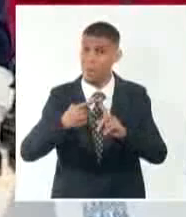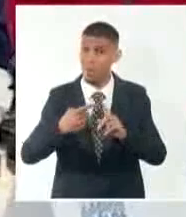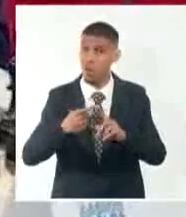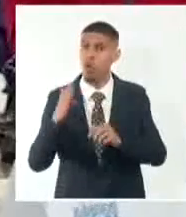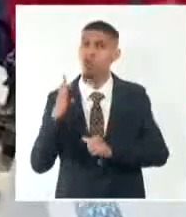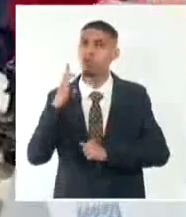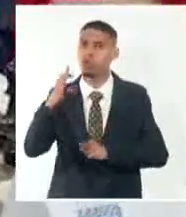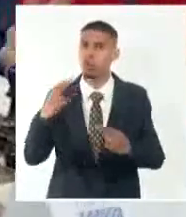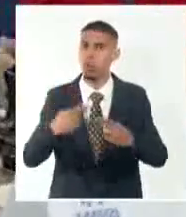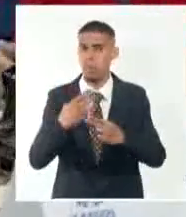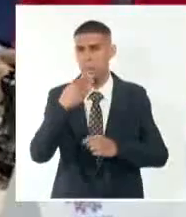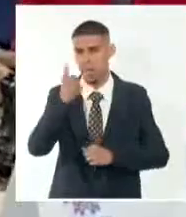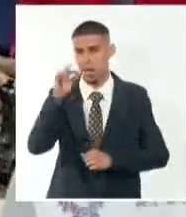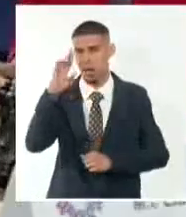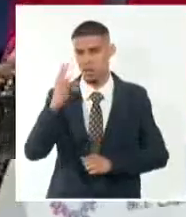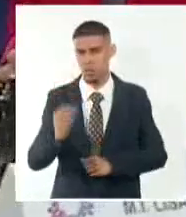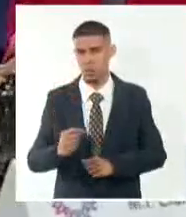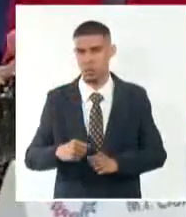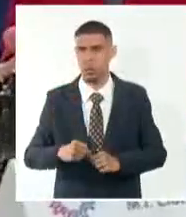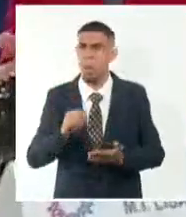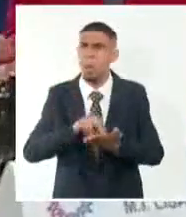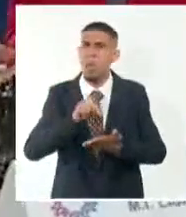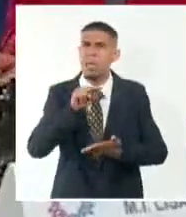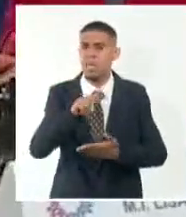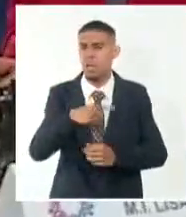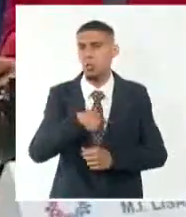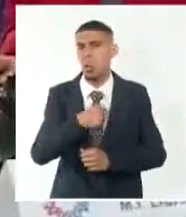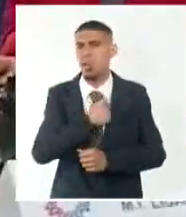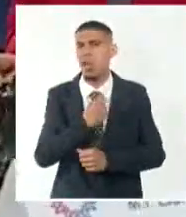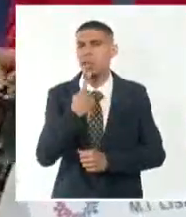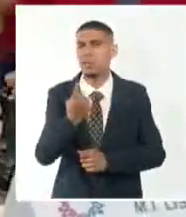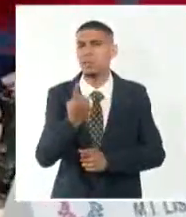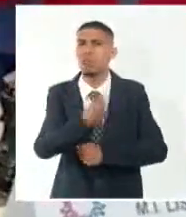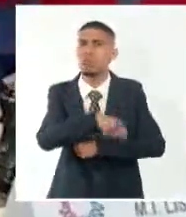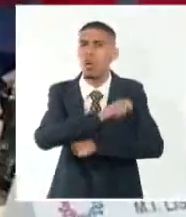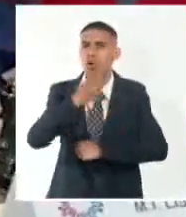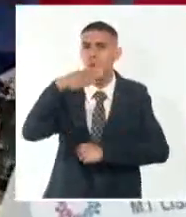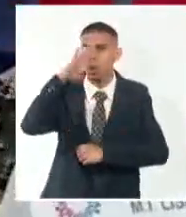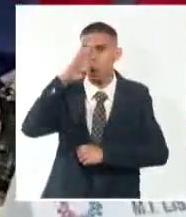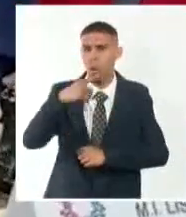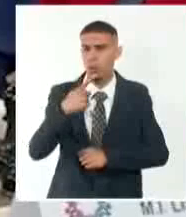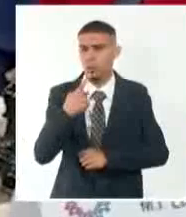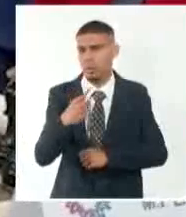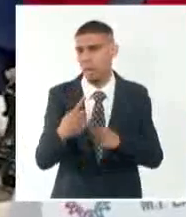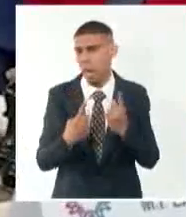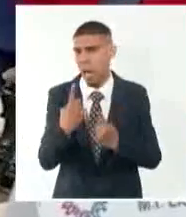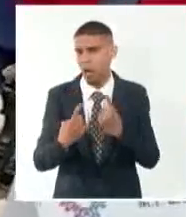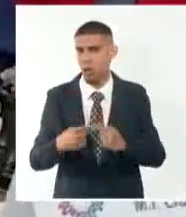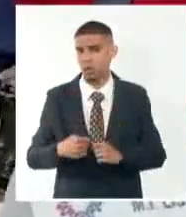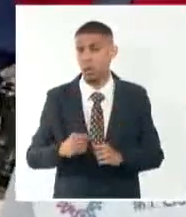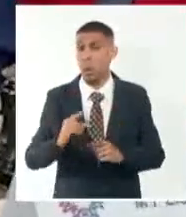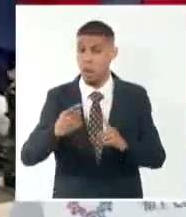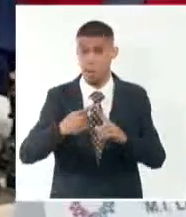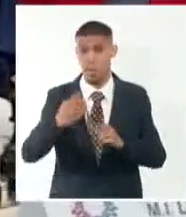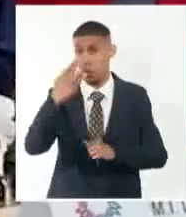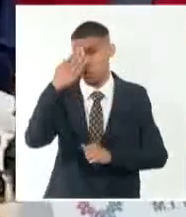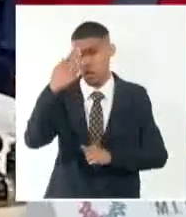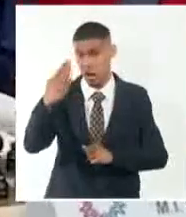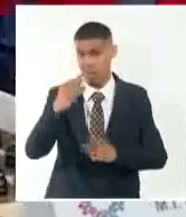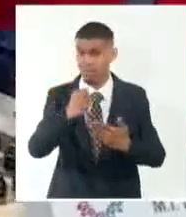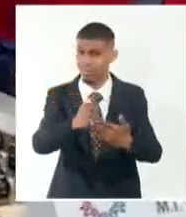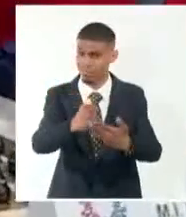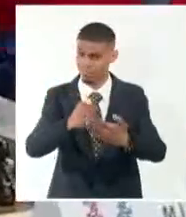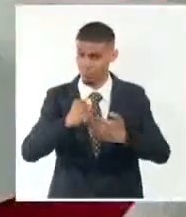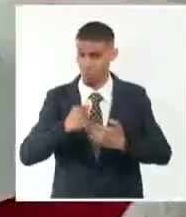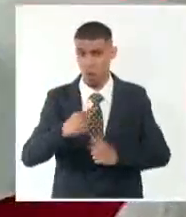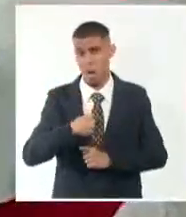también tener buenos resultados. ¿Un mensaje a ese pueblo de Cuba que esperaba esa medalla? Bueno, primero muchas gracias por todo el apoyo, el